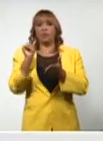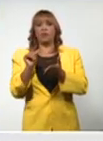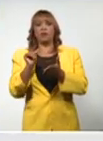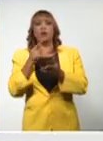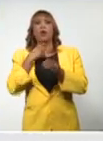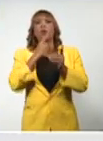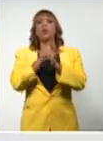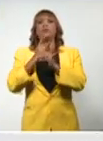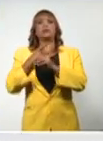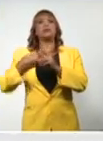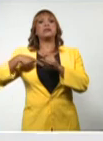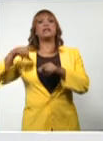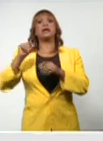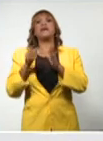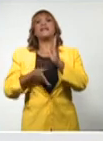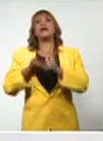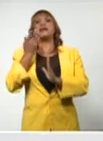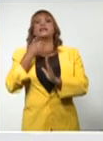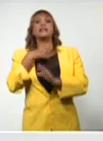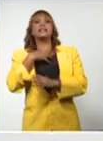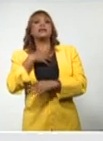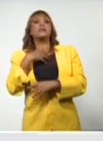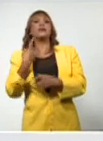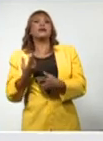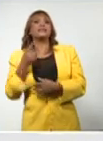vas de alta, es el tener un PCR